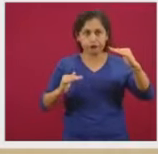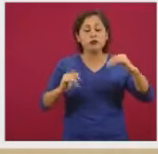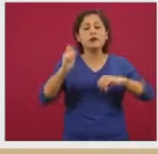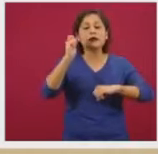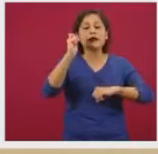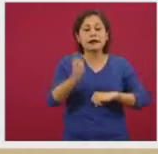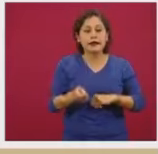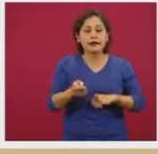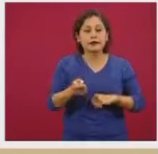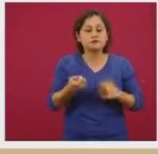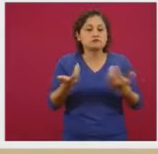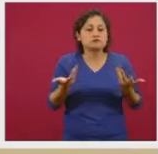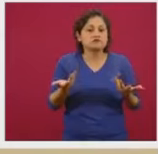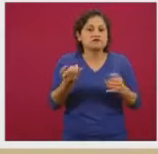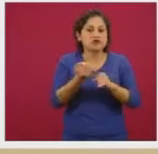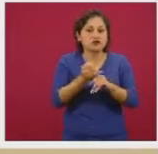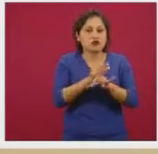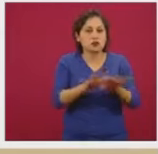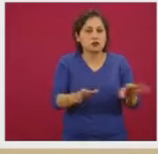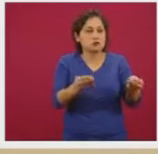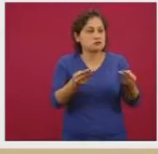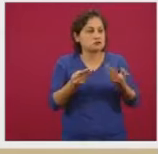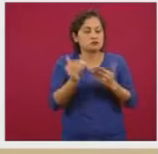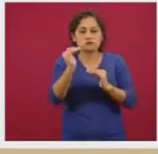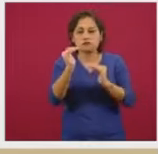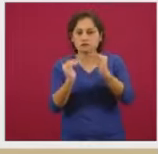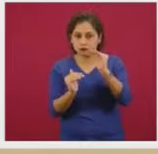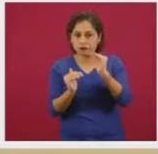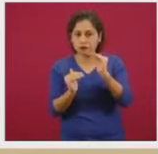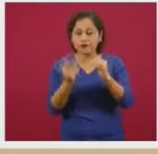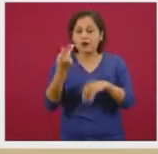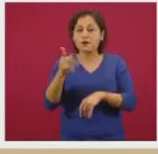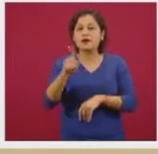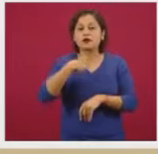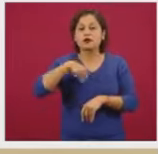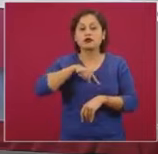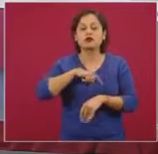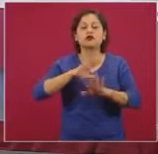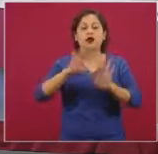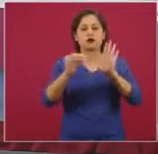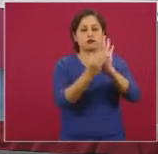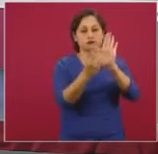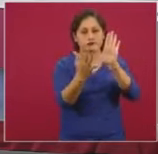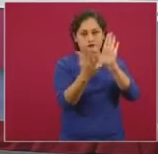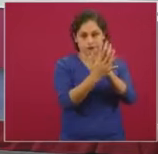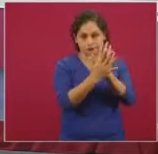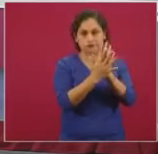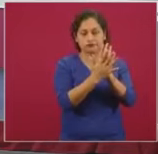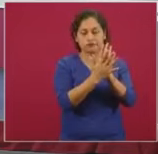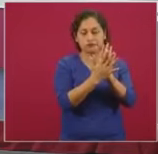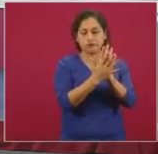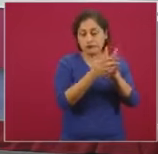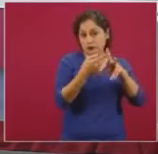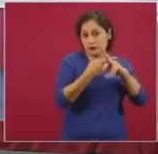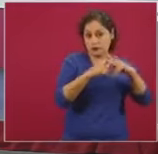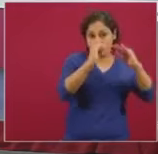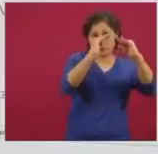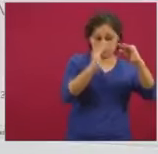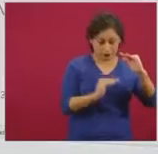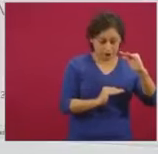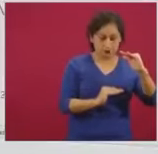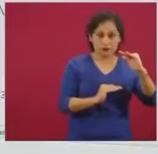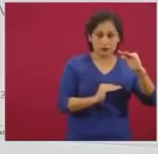esta base de datos. Sin embargo, decidimos presentarlo porque, a pesar de empezar desde una línea por debajo de lo esperado,